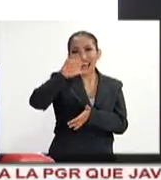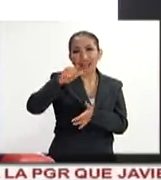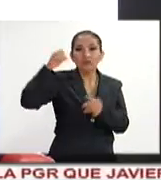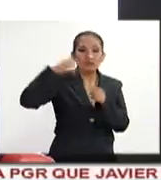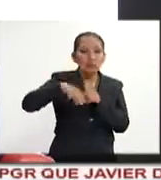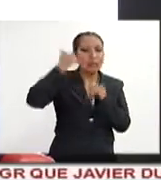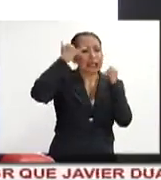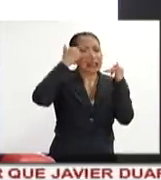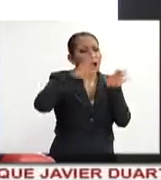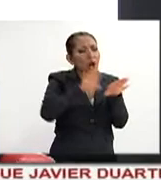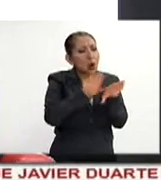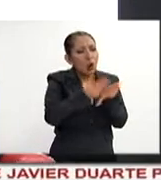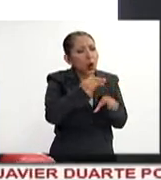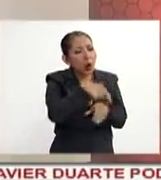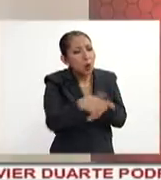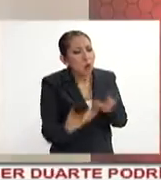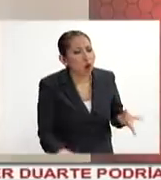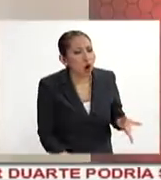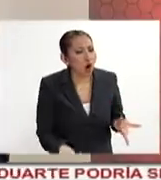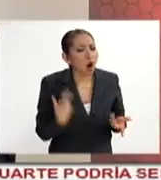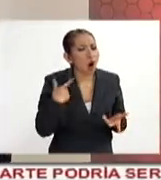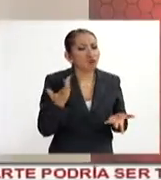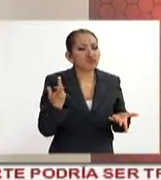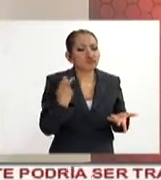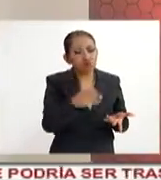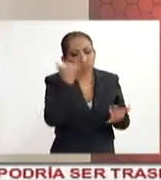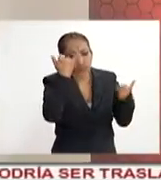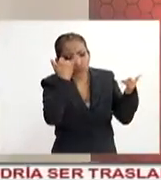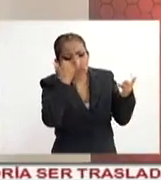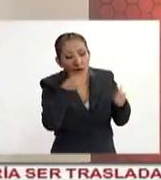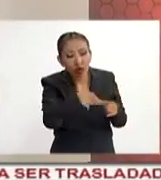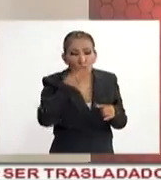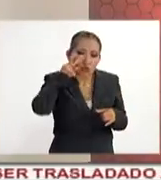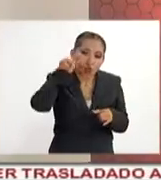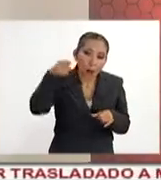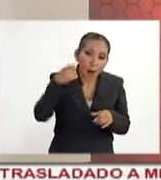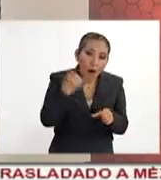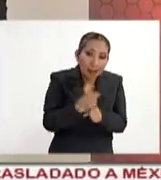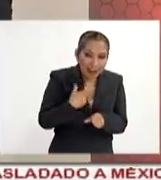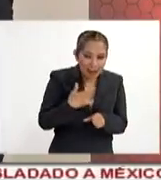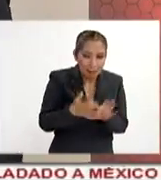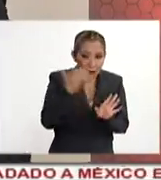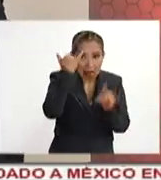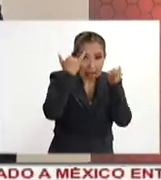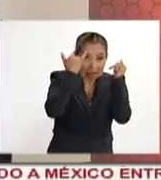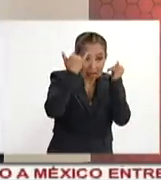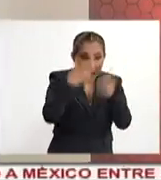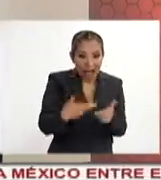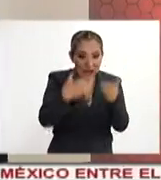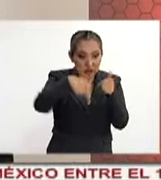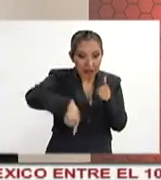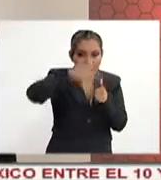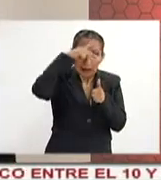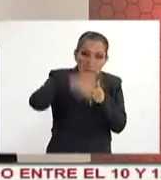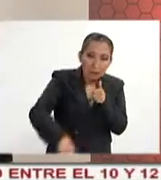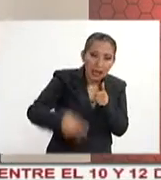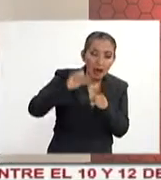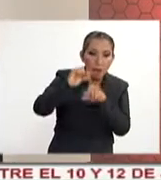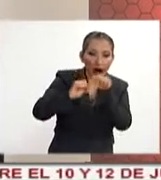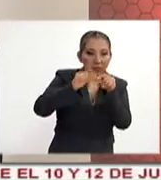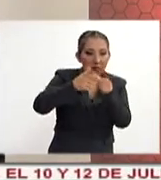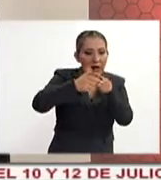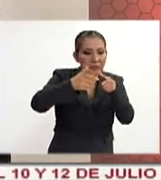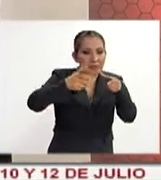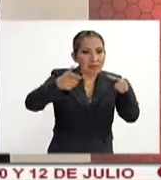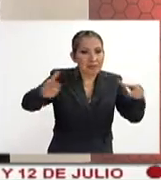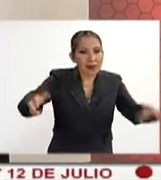surgió esta idea? ¿A partir de qué planteamiento le viste esta oportunidad? Porque emprender en México pues se está cada